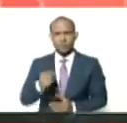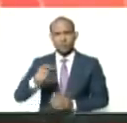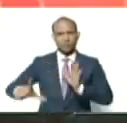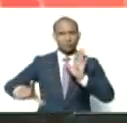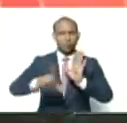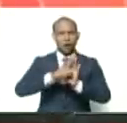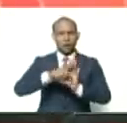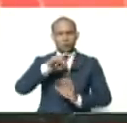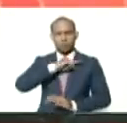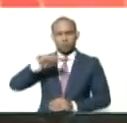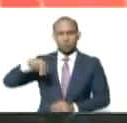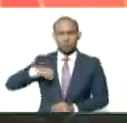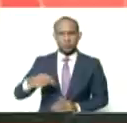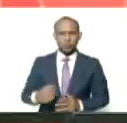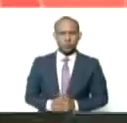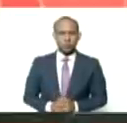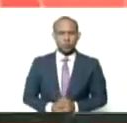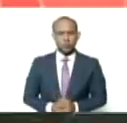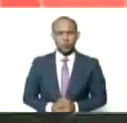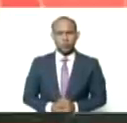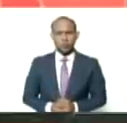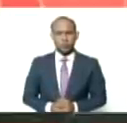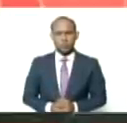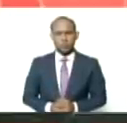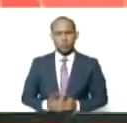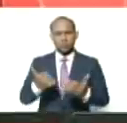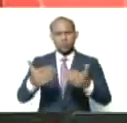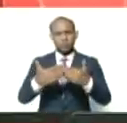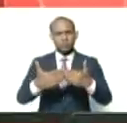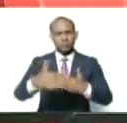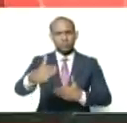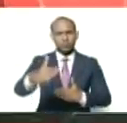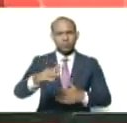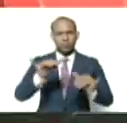para nosotros. Y así debe ser.